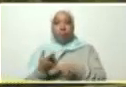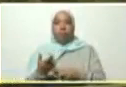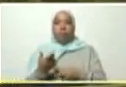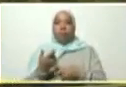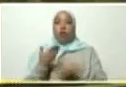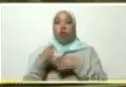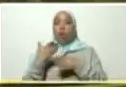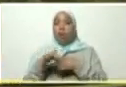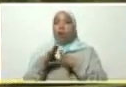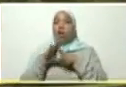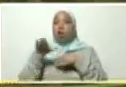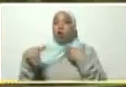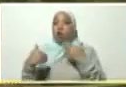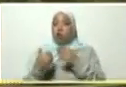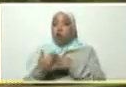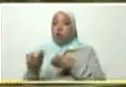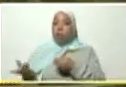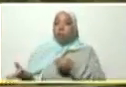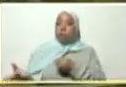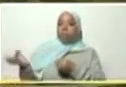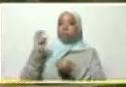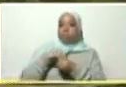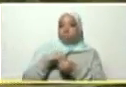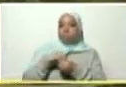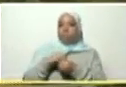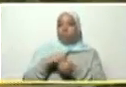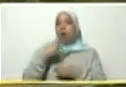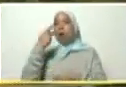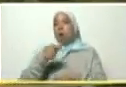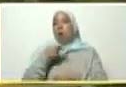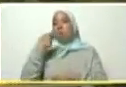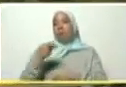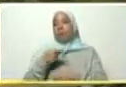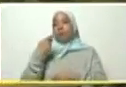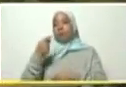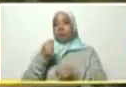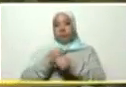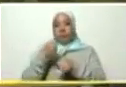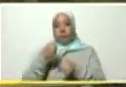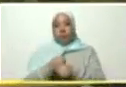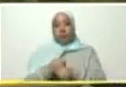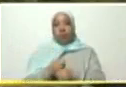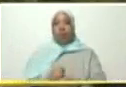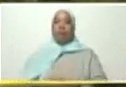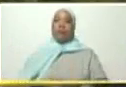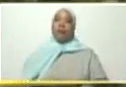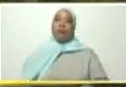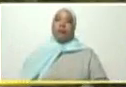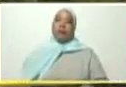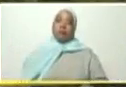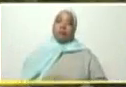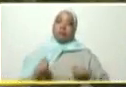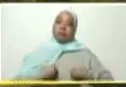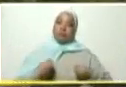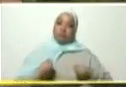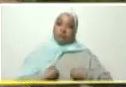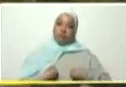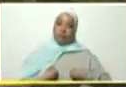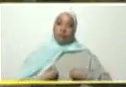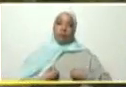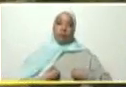de manera que en cada equipo político esté la representación genuina de los liderazgos que hacen vida en en